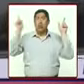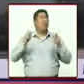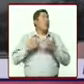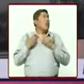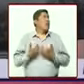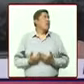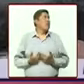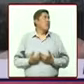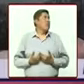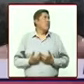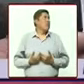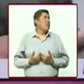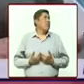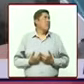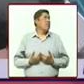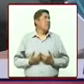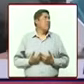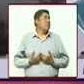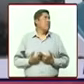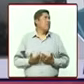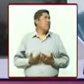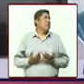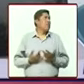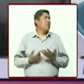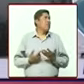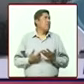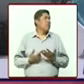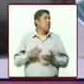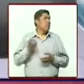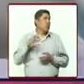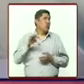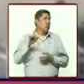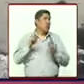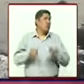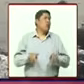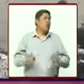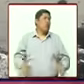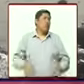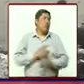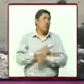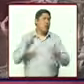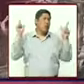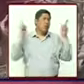momento tendrían que haber sido liberadas un aproximado 18 personas.